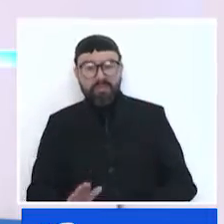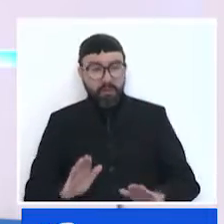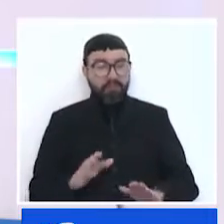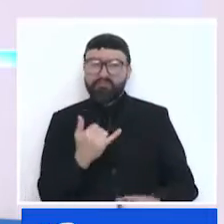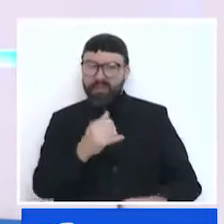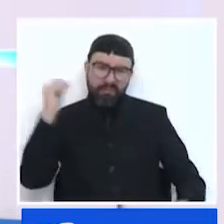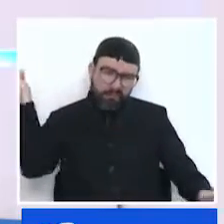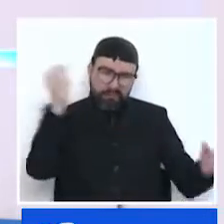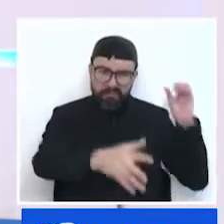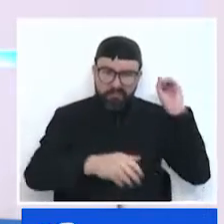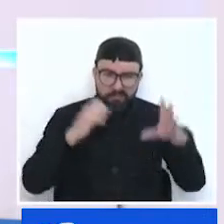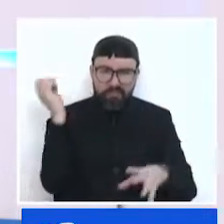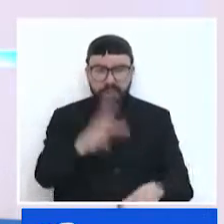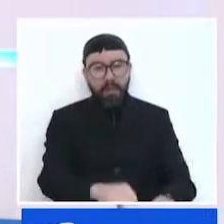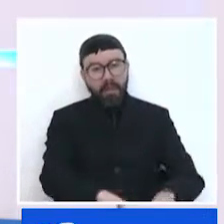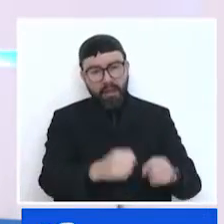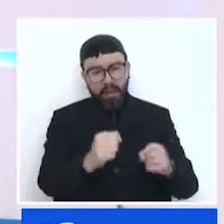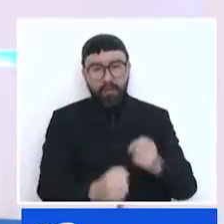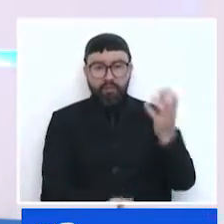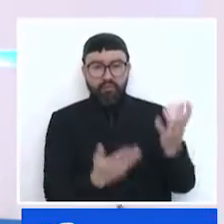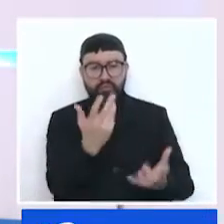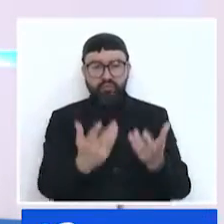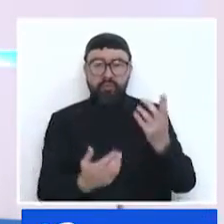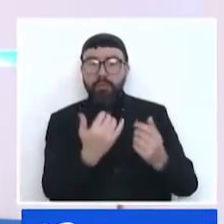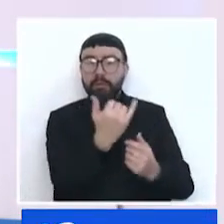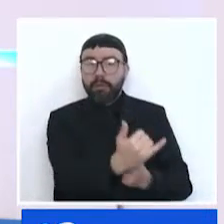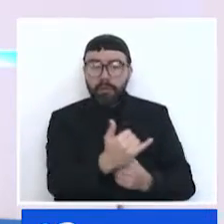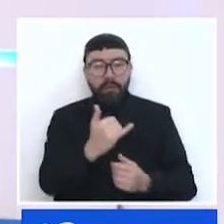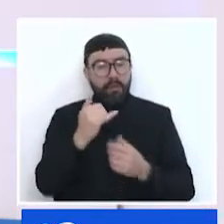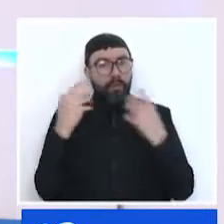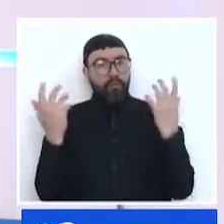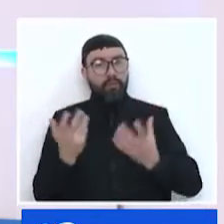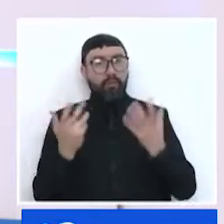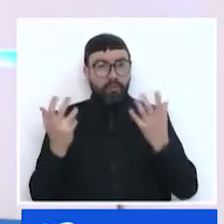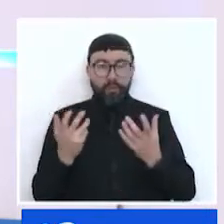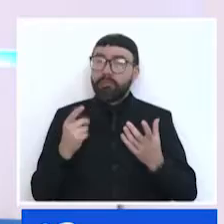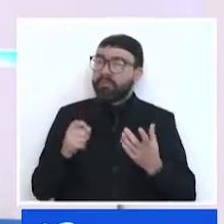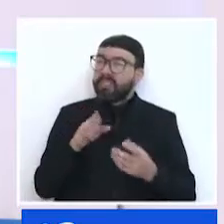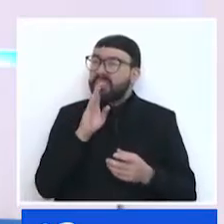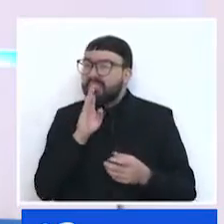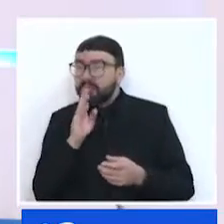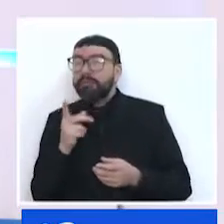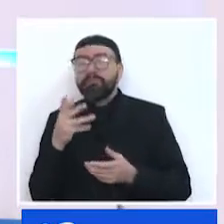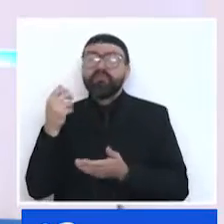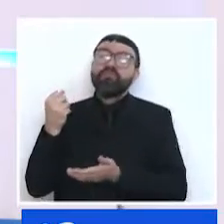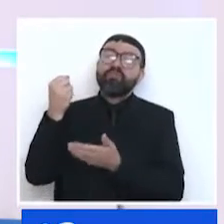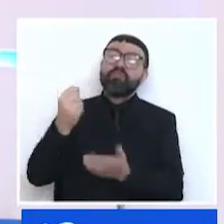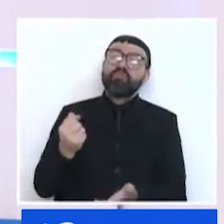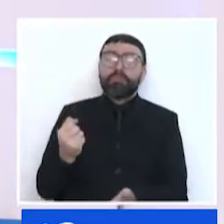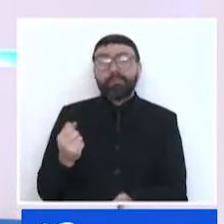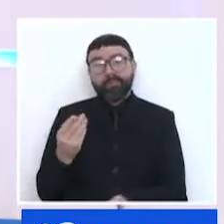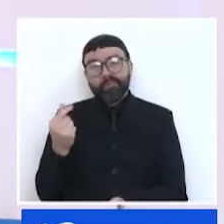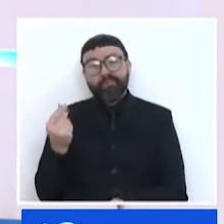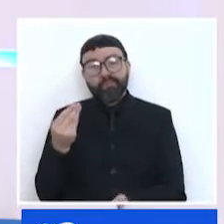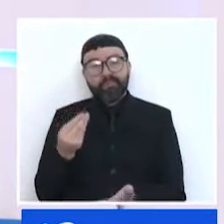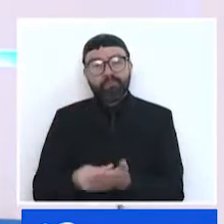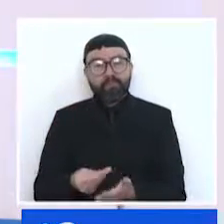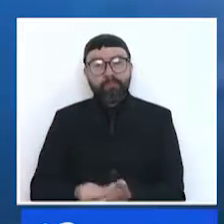La Independencia. Hoy las entidades departamentales ofrecen recompensa por dar información de quienes atacaron este